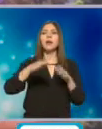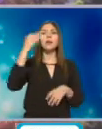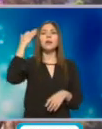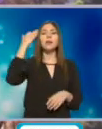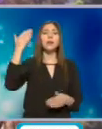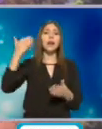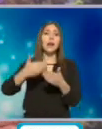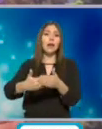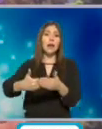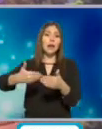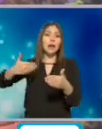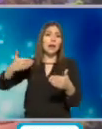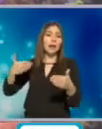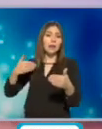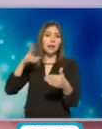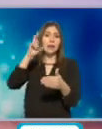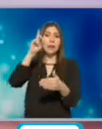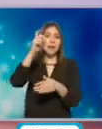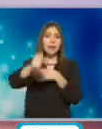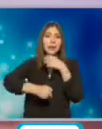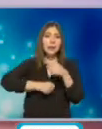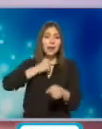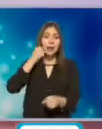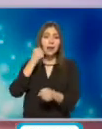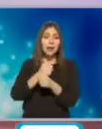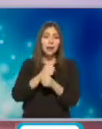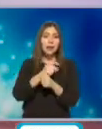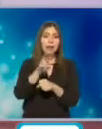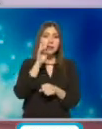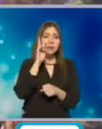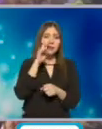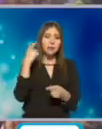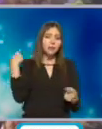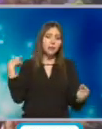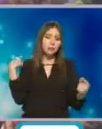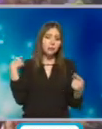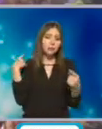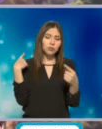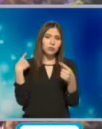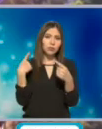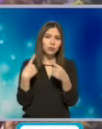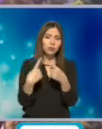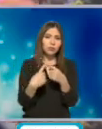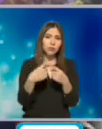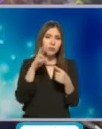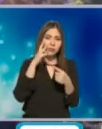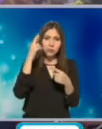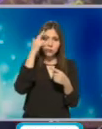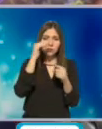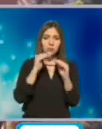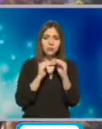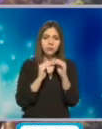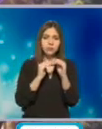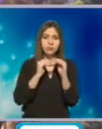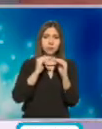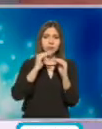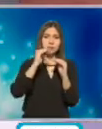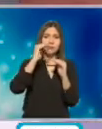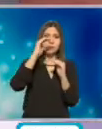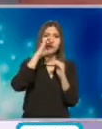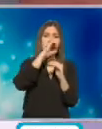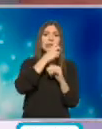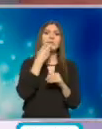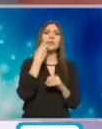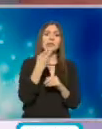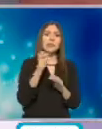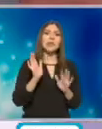30 años de esa estadística y notas que hay un incremento en la temperatura, entonces sí,